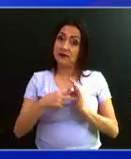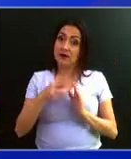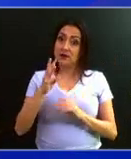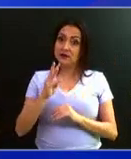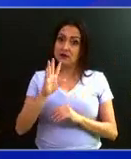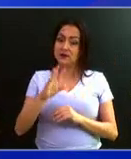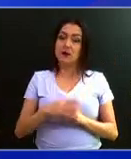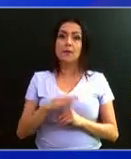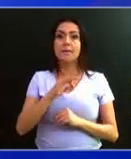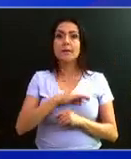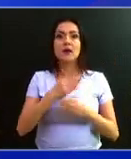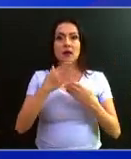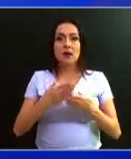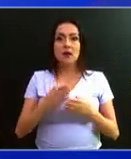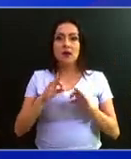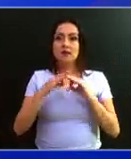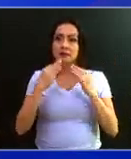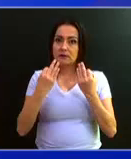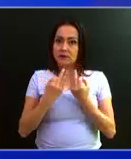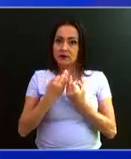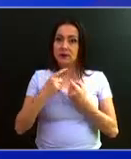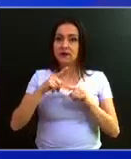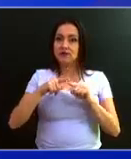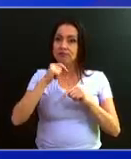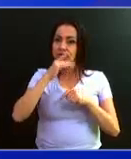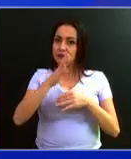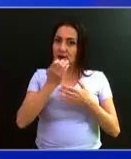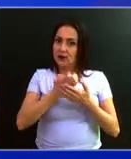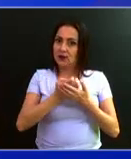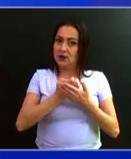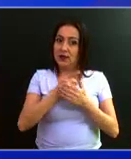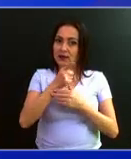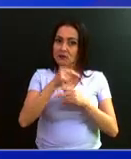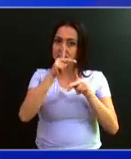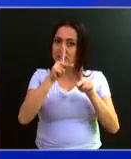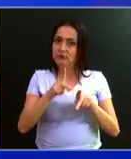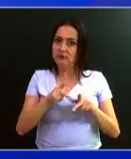65 beneficiarios, familiares que dependían económicamente